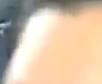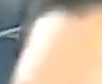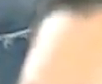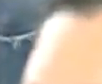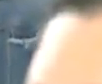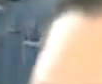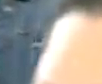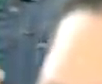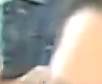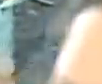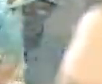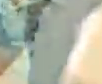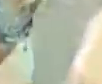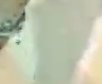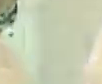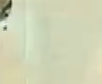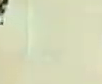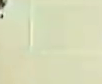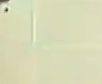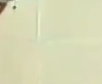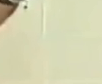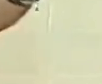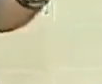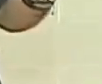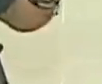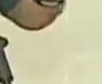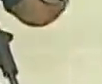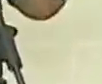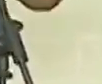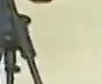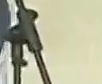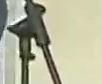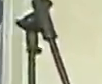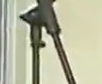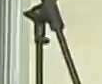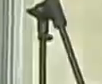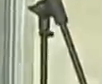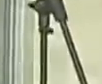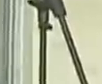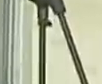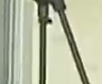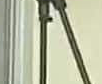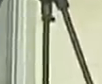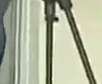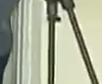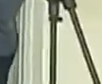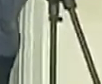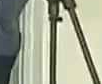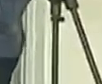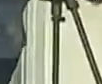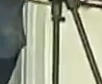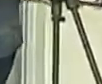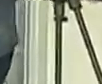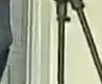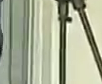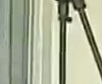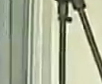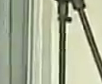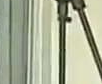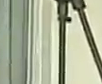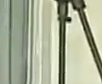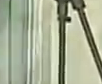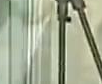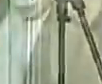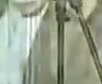liderada por el bloque del Gran Polo Patriótico y que fue conducida por el doctor Jorge Rodríguez Gómez como presidente, primera vicepresidenta doctora Iris